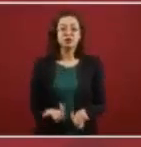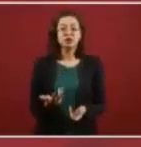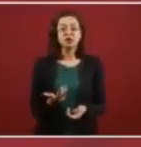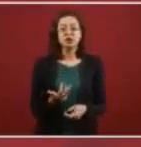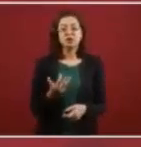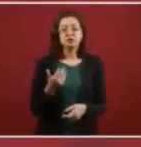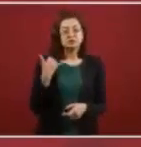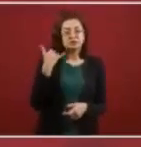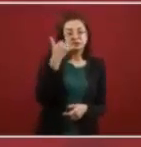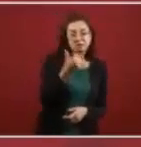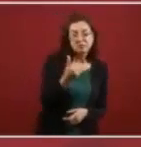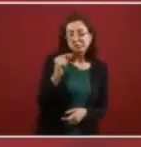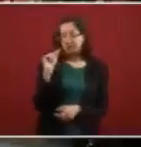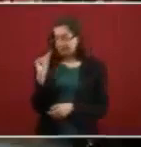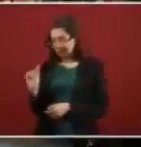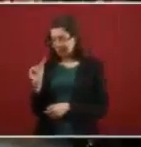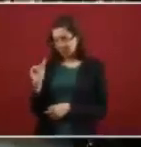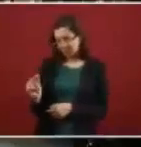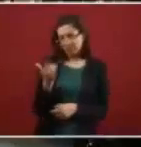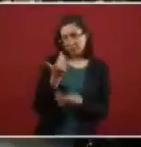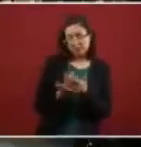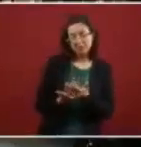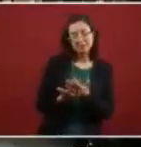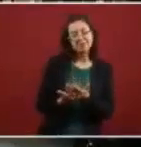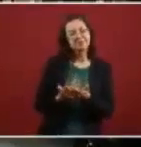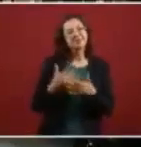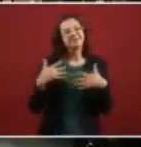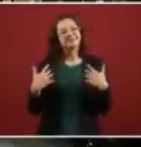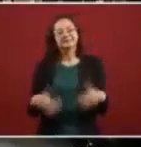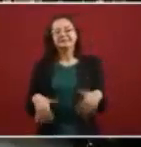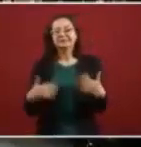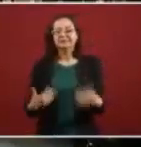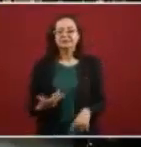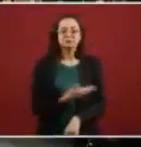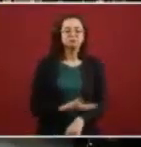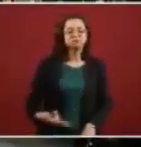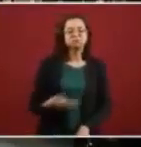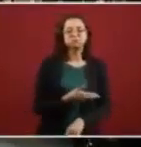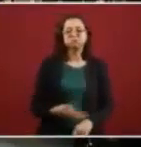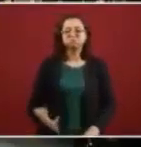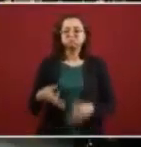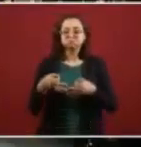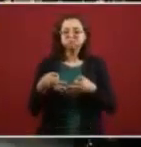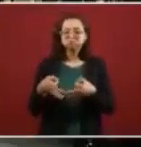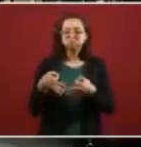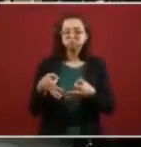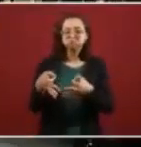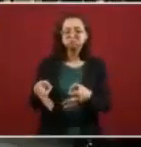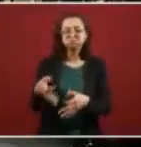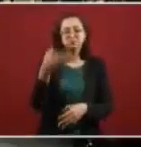momentito y eso es normal en todos los países entonces eso prolongó todavía más